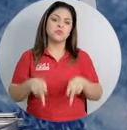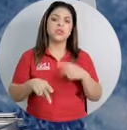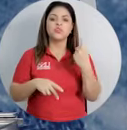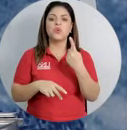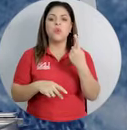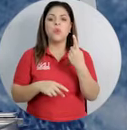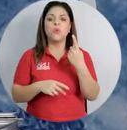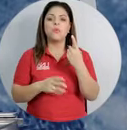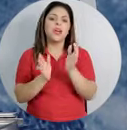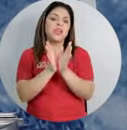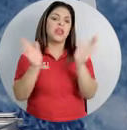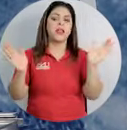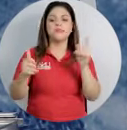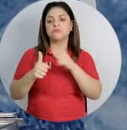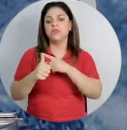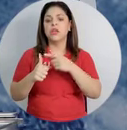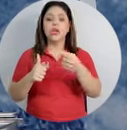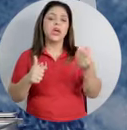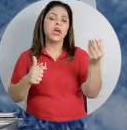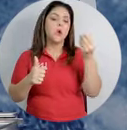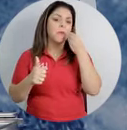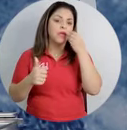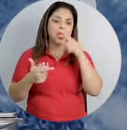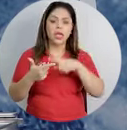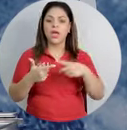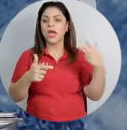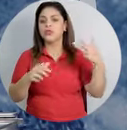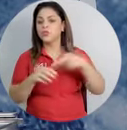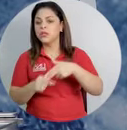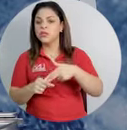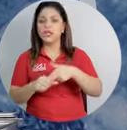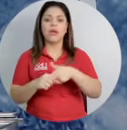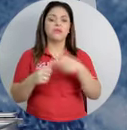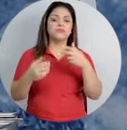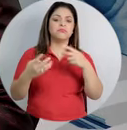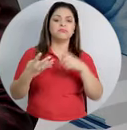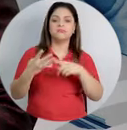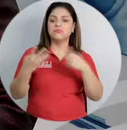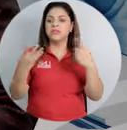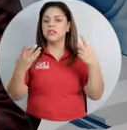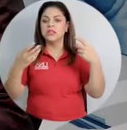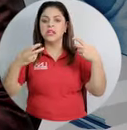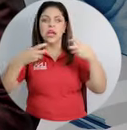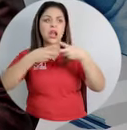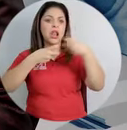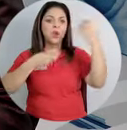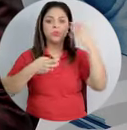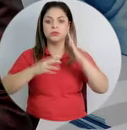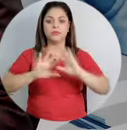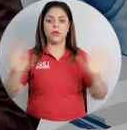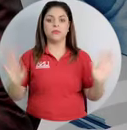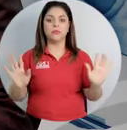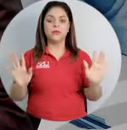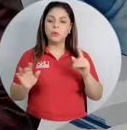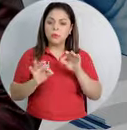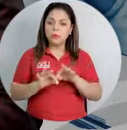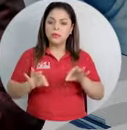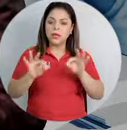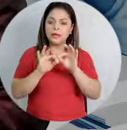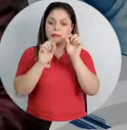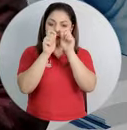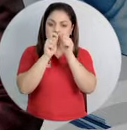la gasolina y ya. Pero me imagino que hay que considerar hasta las compras más menores. Hay que considerar esas compras menores